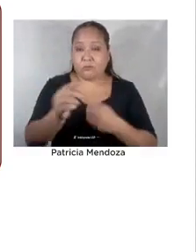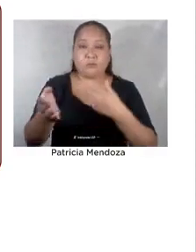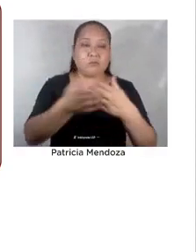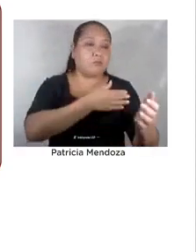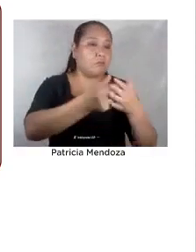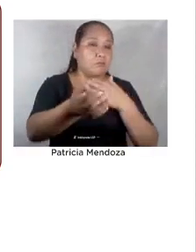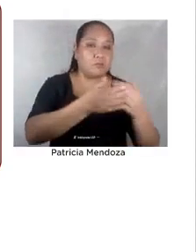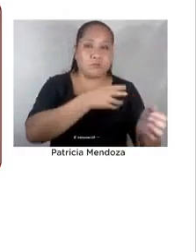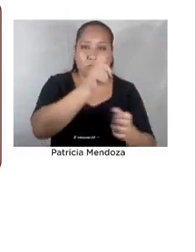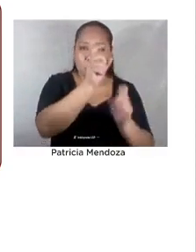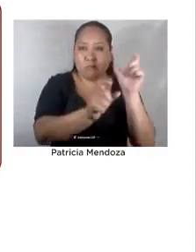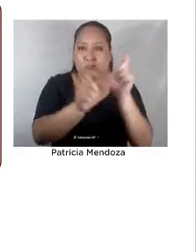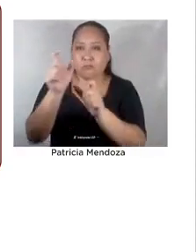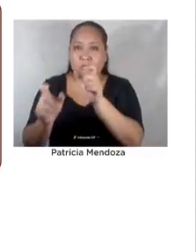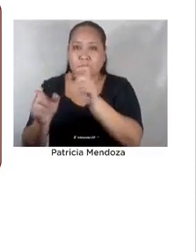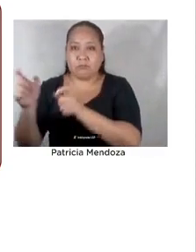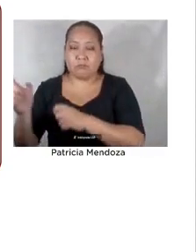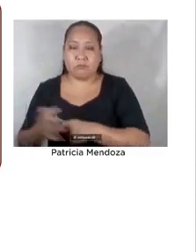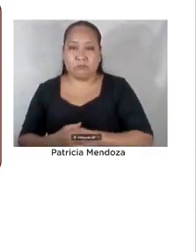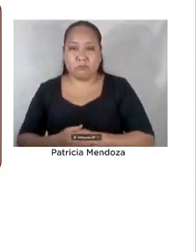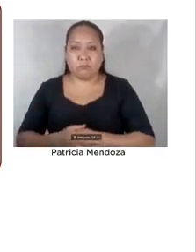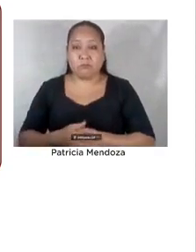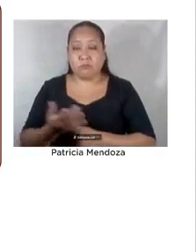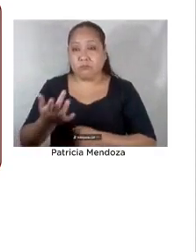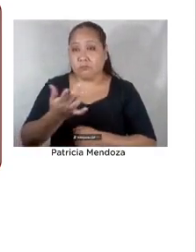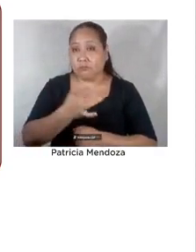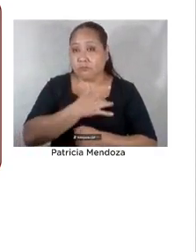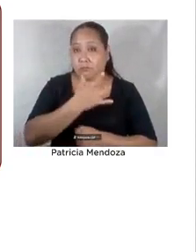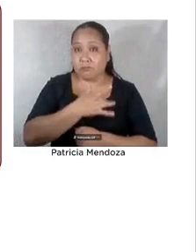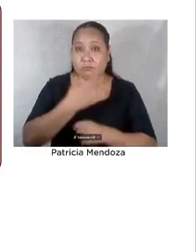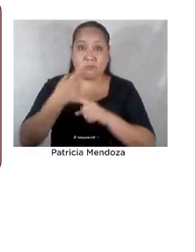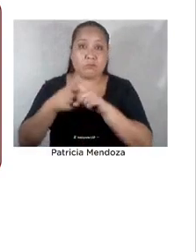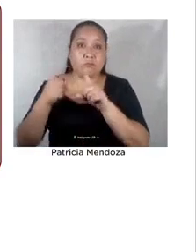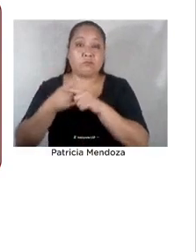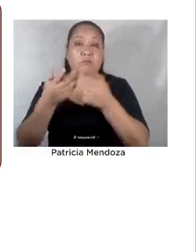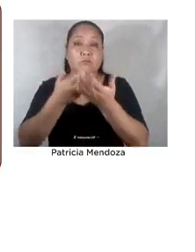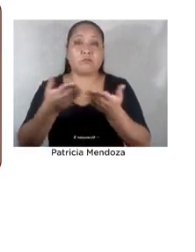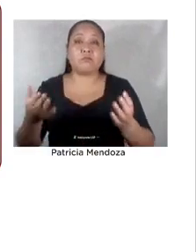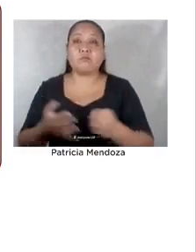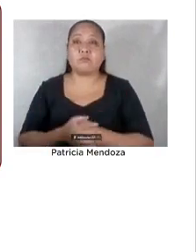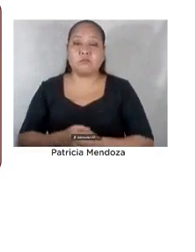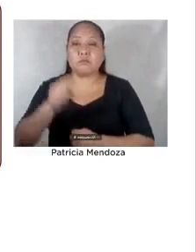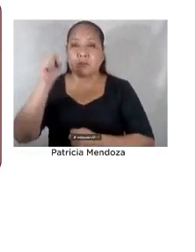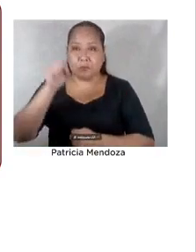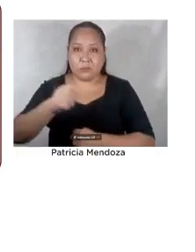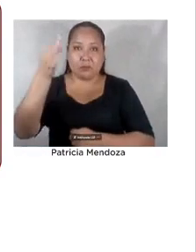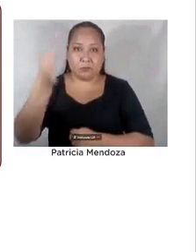persona. Tenemos algunas particularidades, es cierto, respecto al